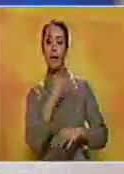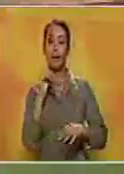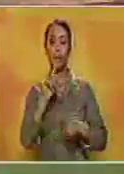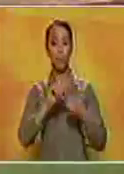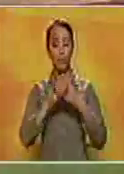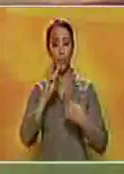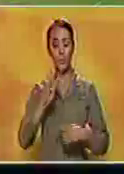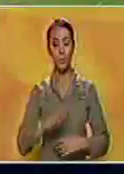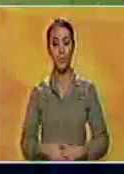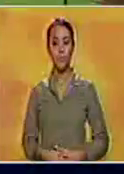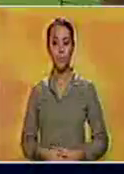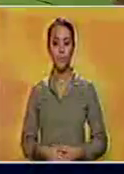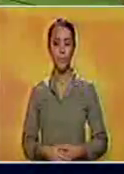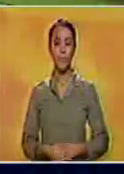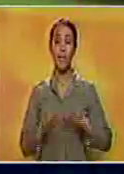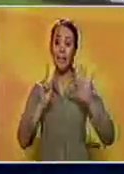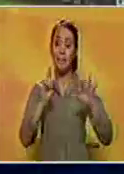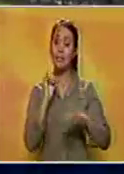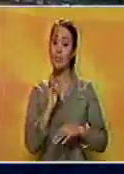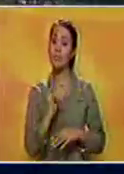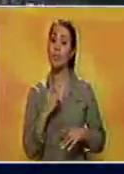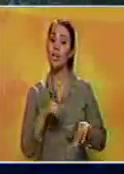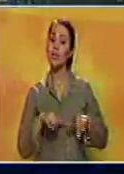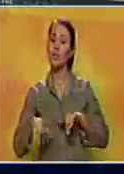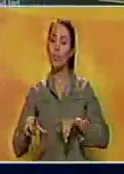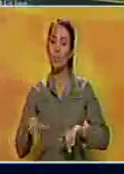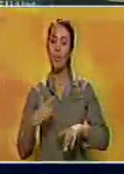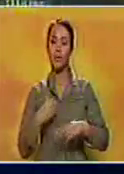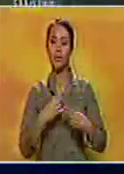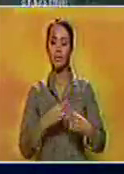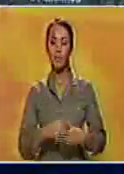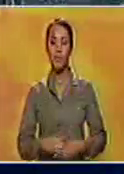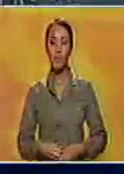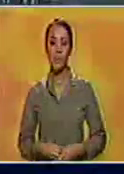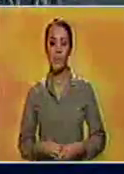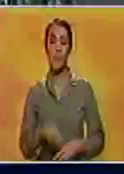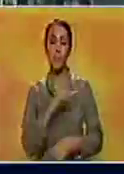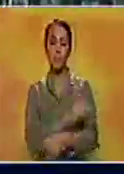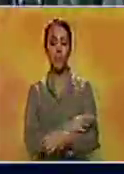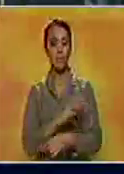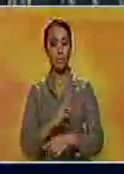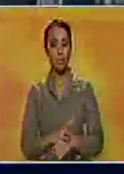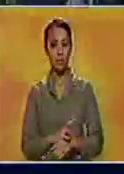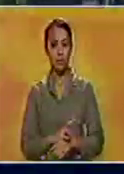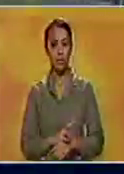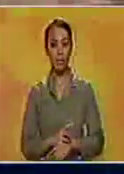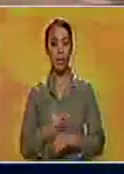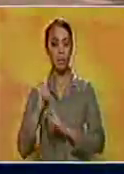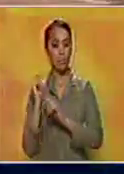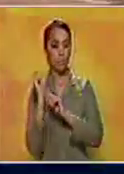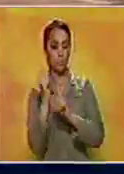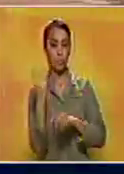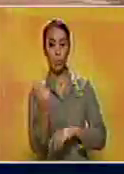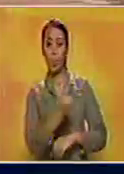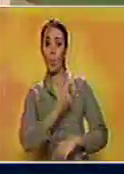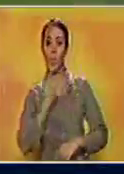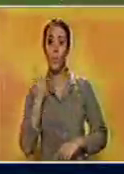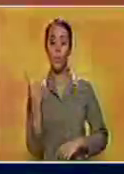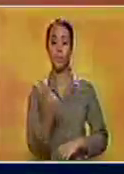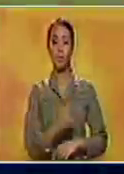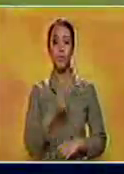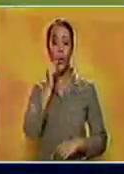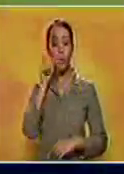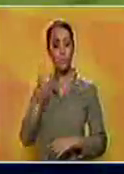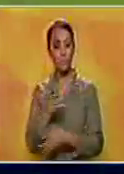Nos vamos a la séptima entrada en Jalisco, donde la representación puertorriqueña empezó a remontar el marcador. Rubén Gota y